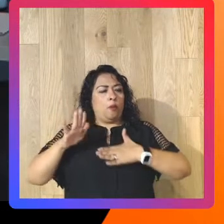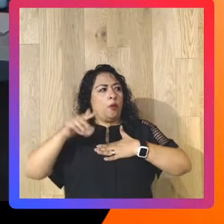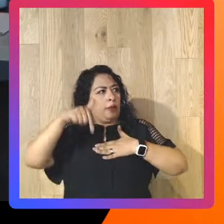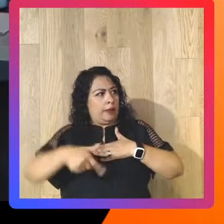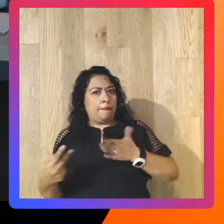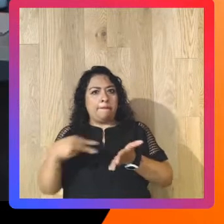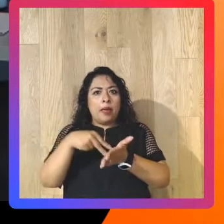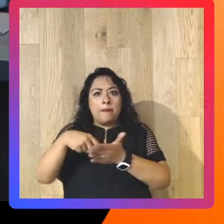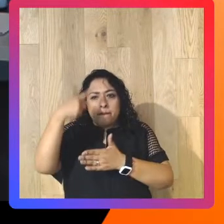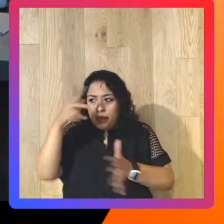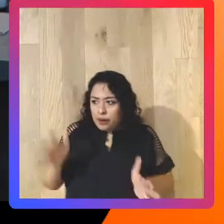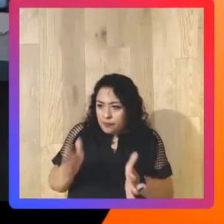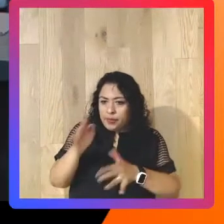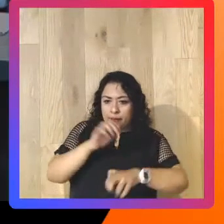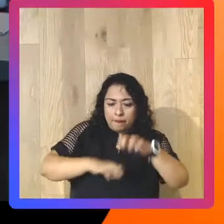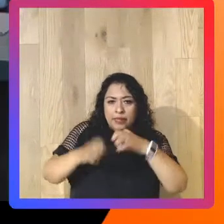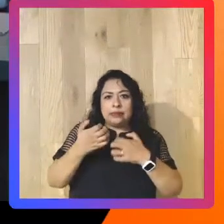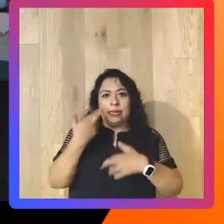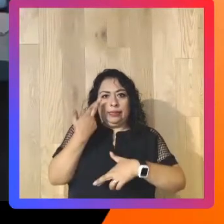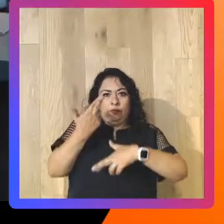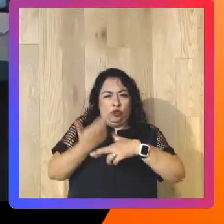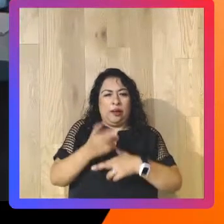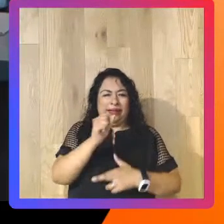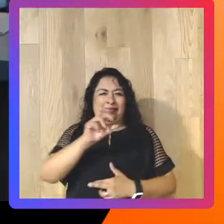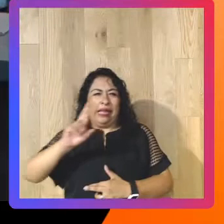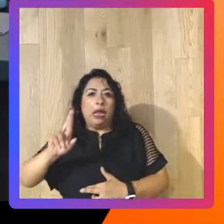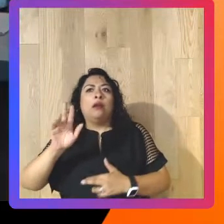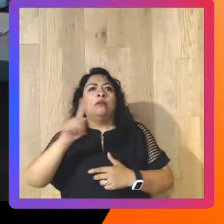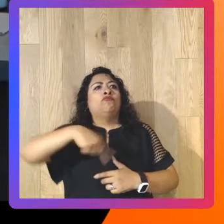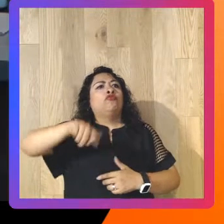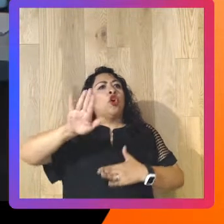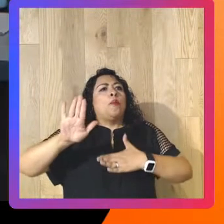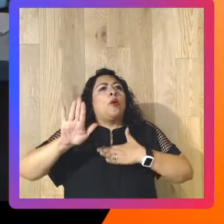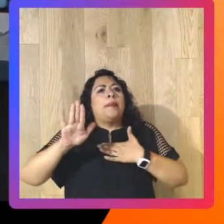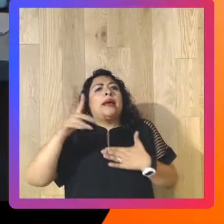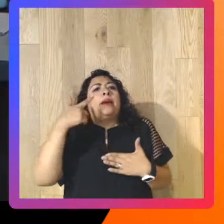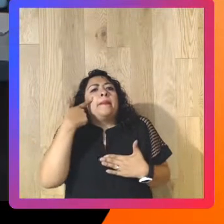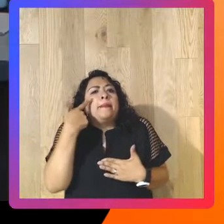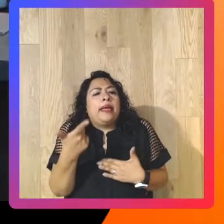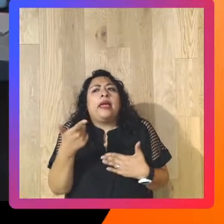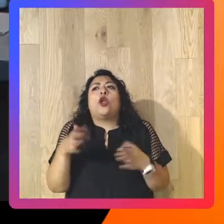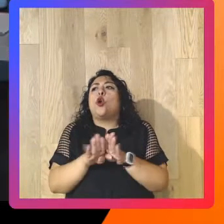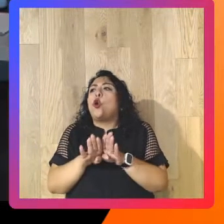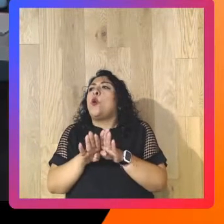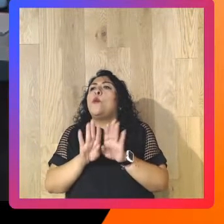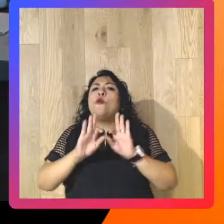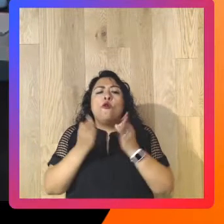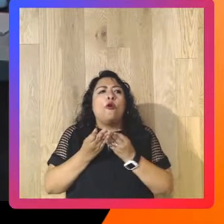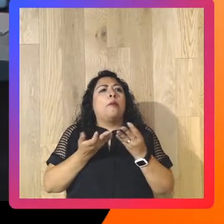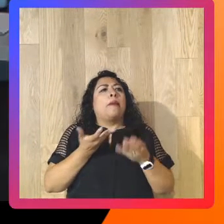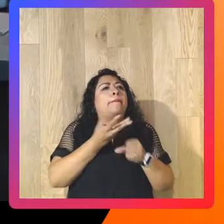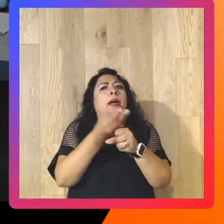para impulsar que las empresas socialmente responsables se comprometan en encontrar caminos para